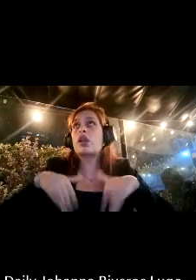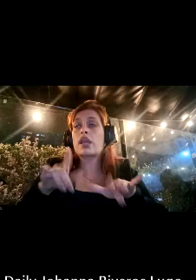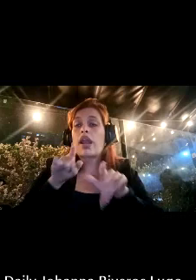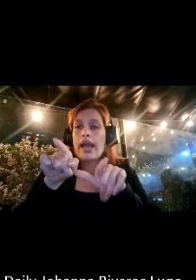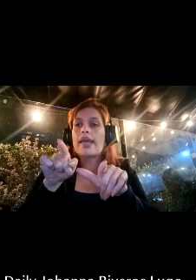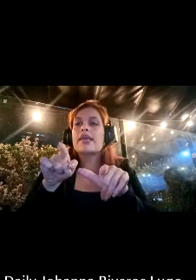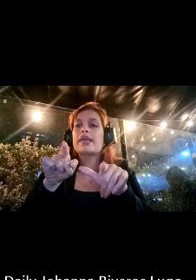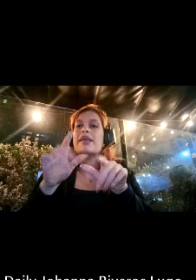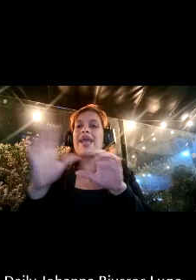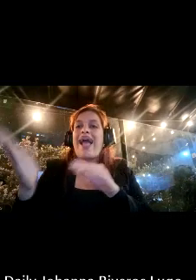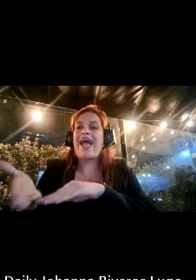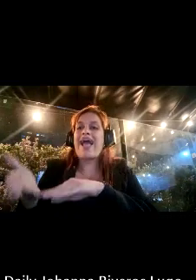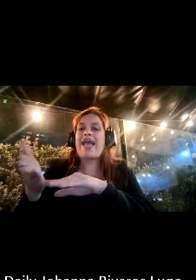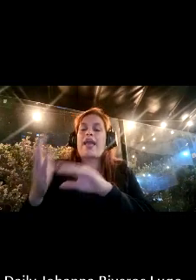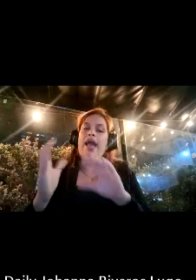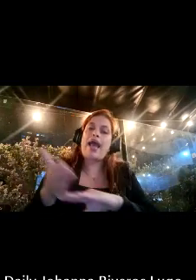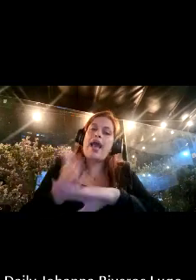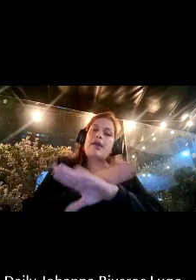Eh,